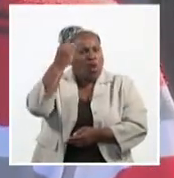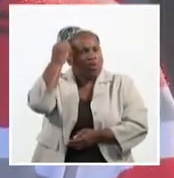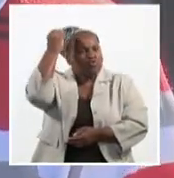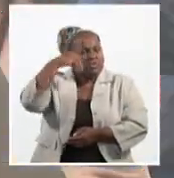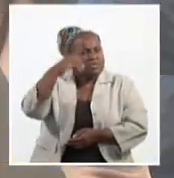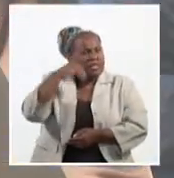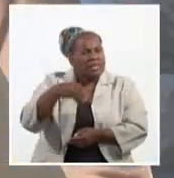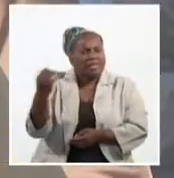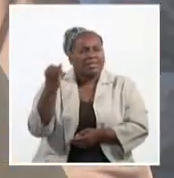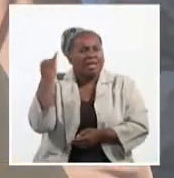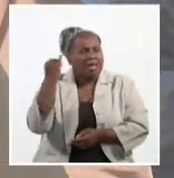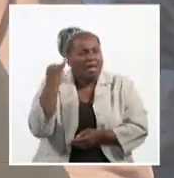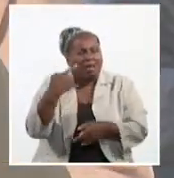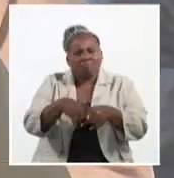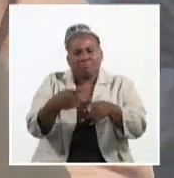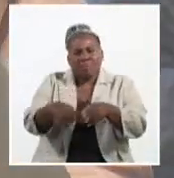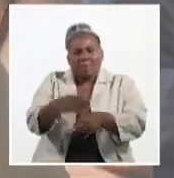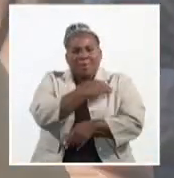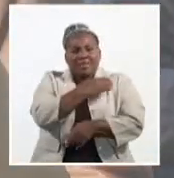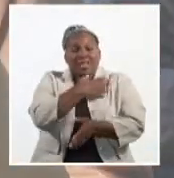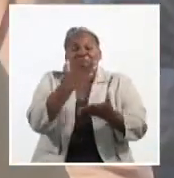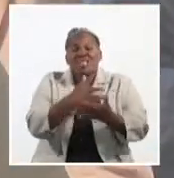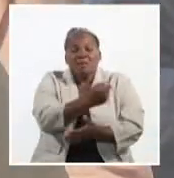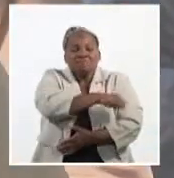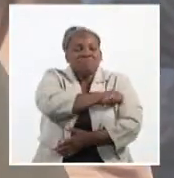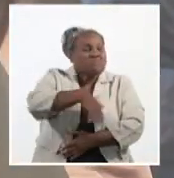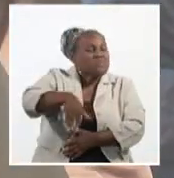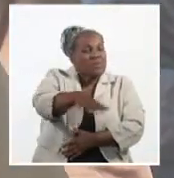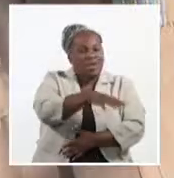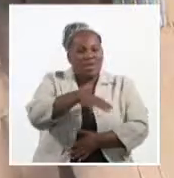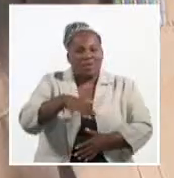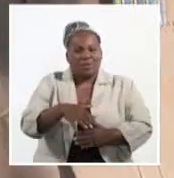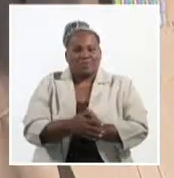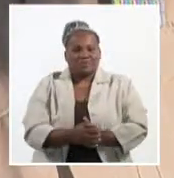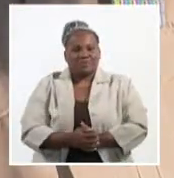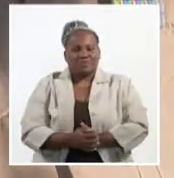internacionalista en el pueblo. Jorge Luis Ríos, Canal Cubano de Noticias.